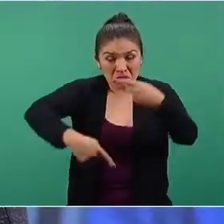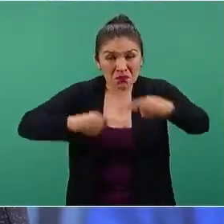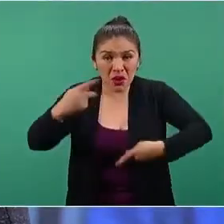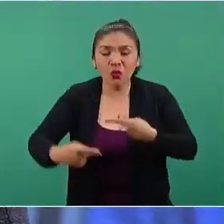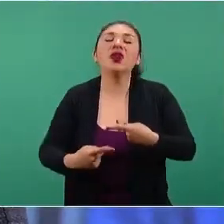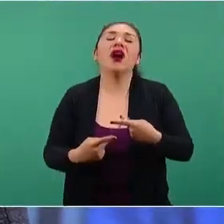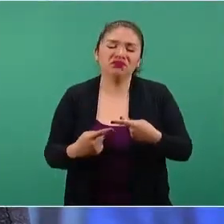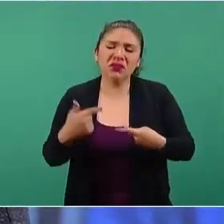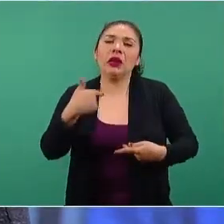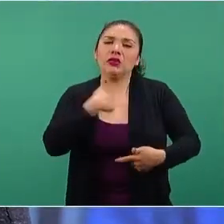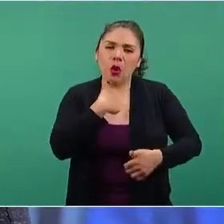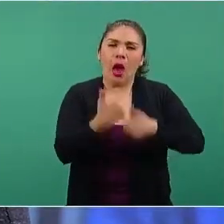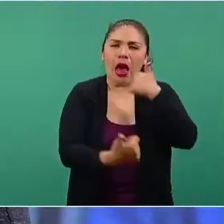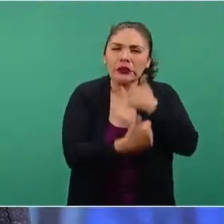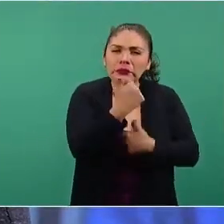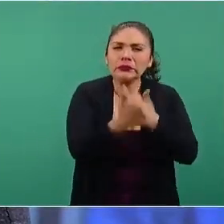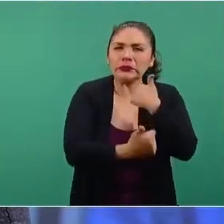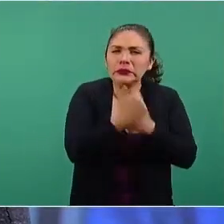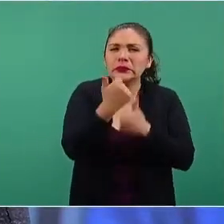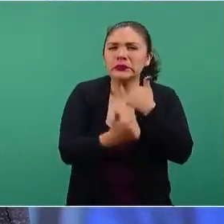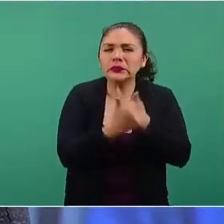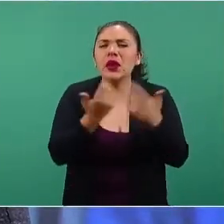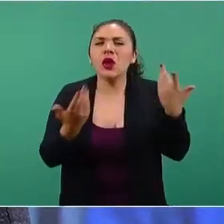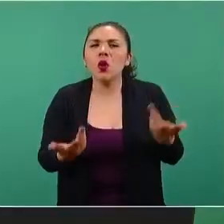pregunta. Buscamos la